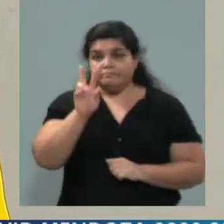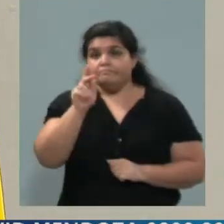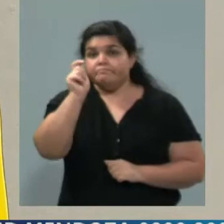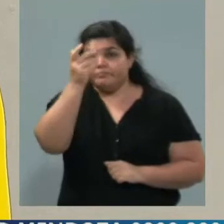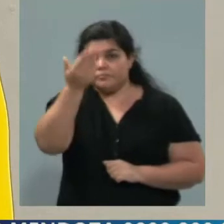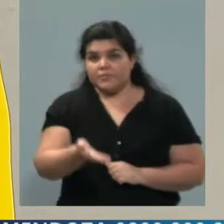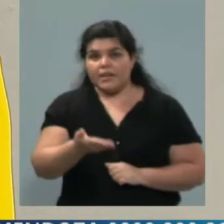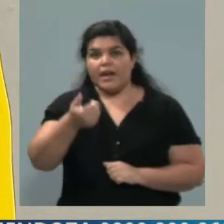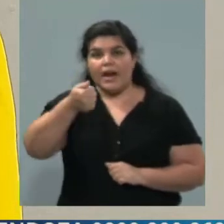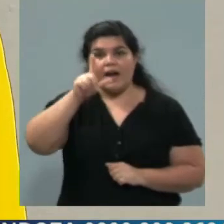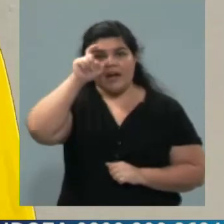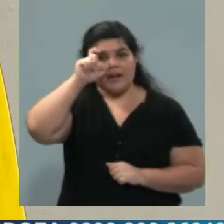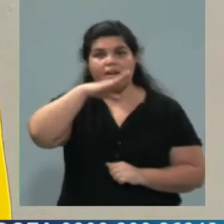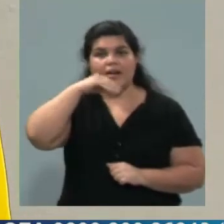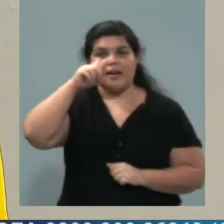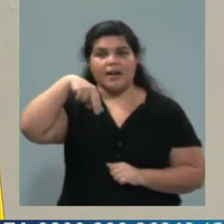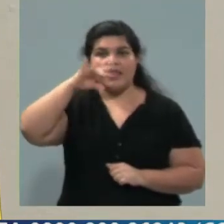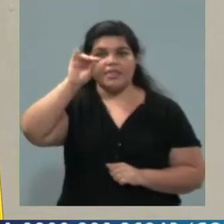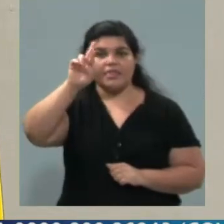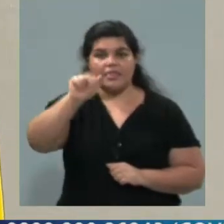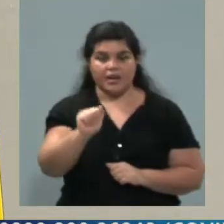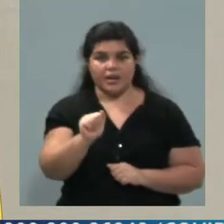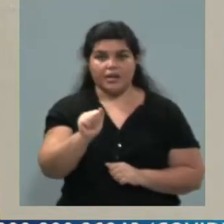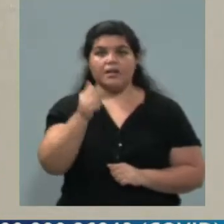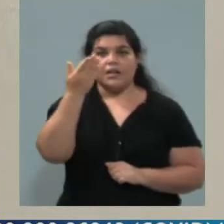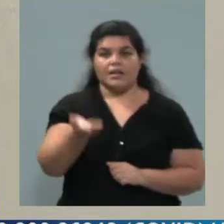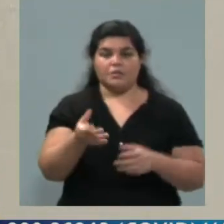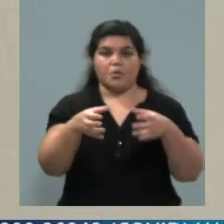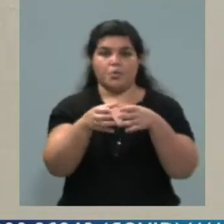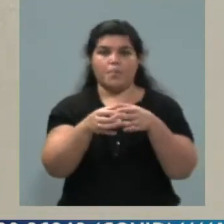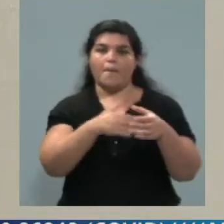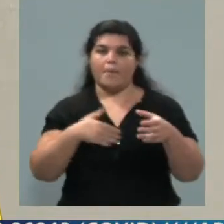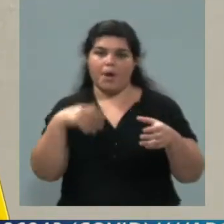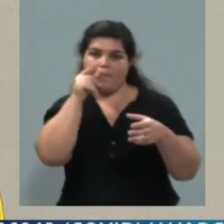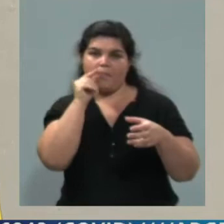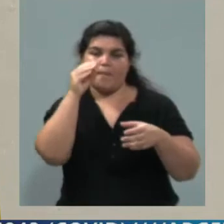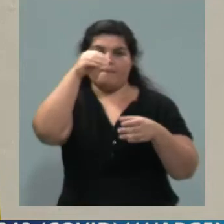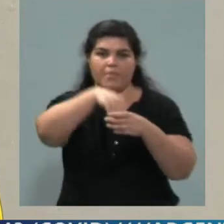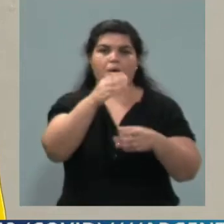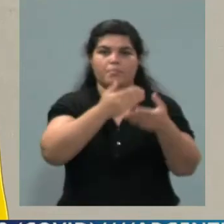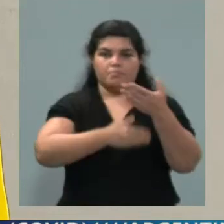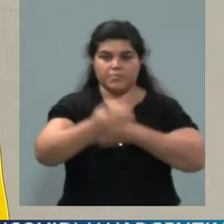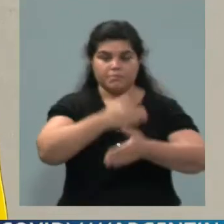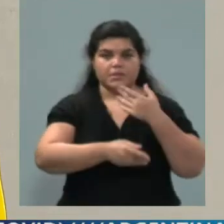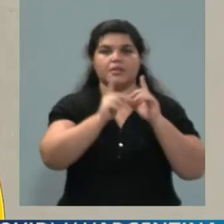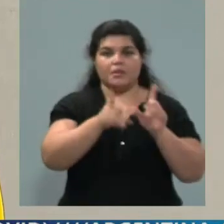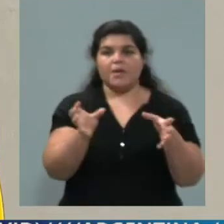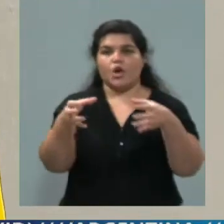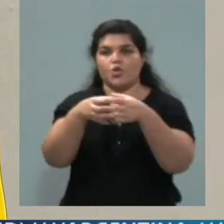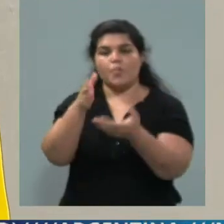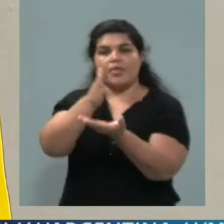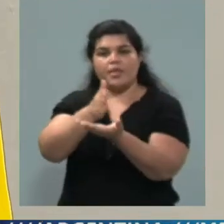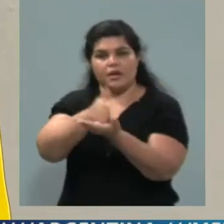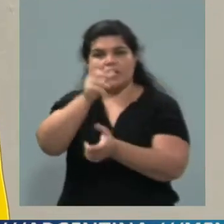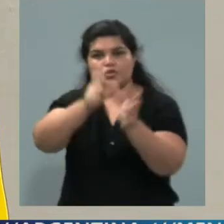a Alejandra Berlanga, que representa a papás y mamás de personas con discapacidad. También es integrante del colectivo de restitución de